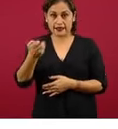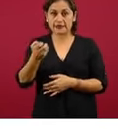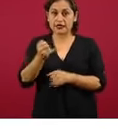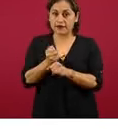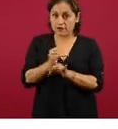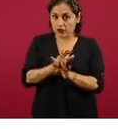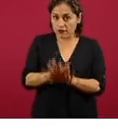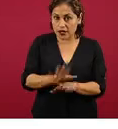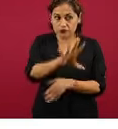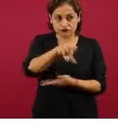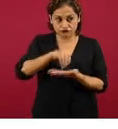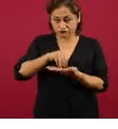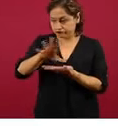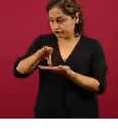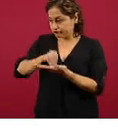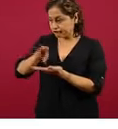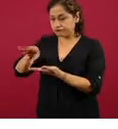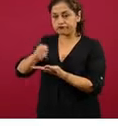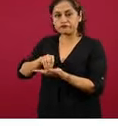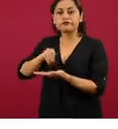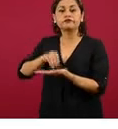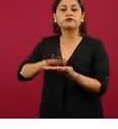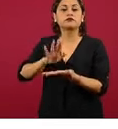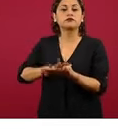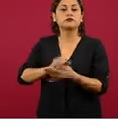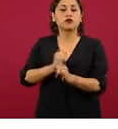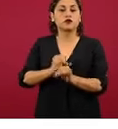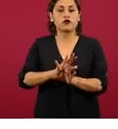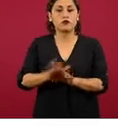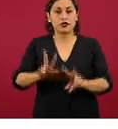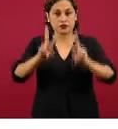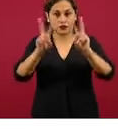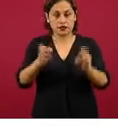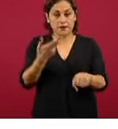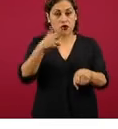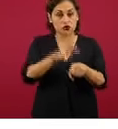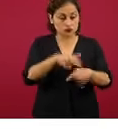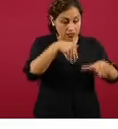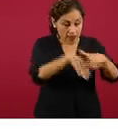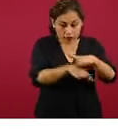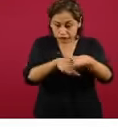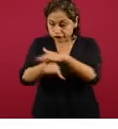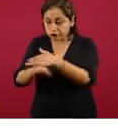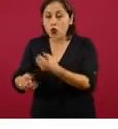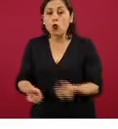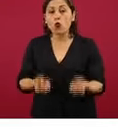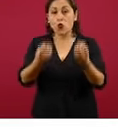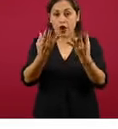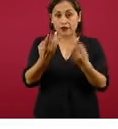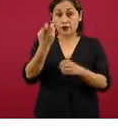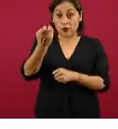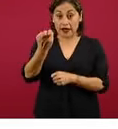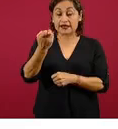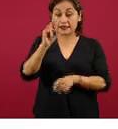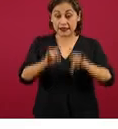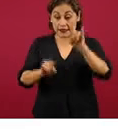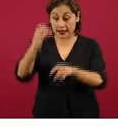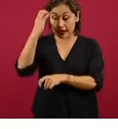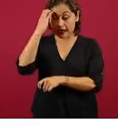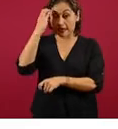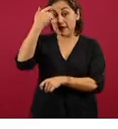vigilancia precisamente de la ocupación y disponibilidad hospitalaria. De estas son las camas que se tienen asignadas